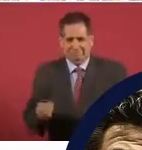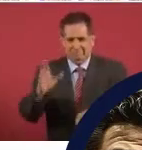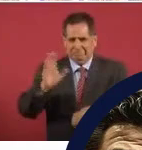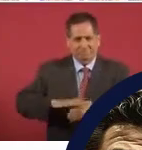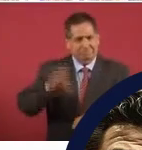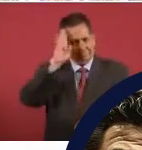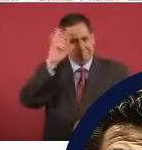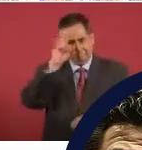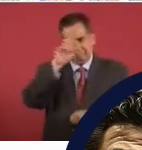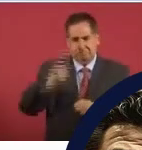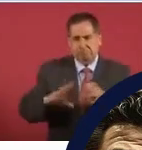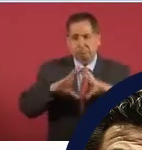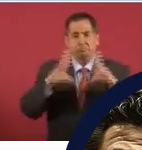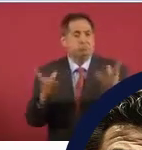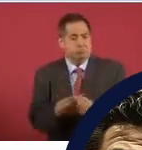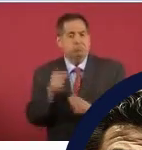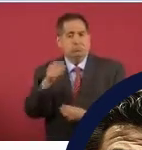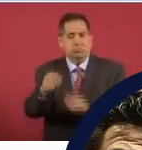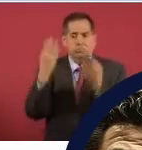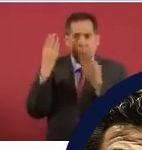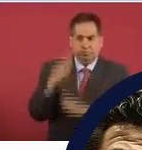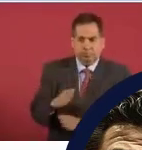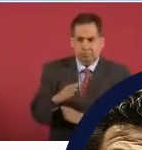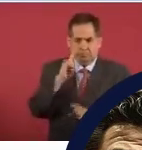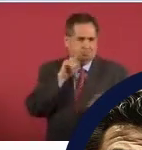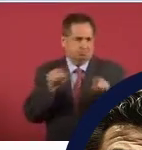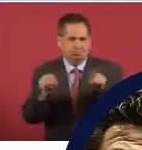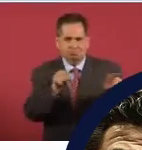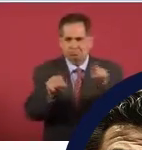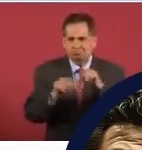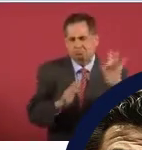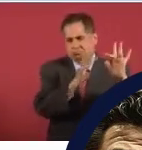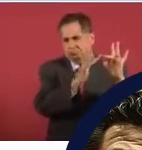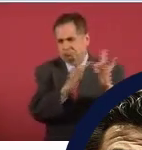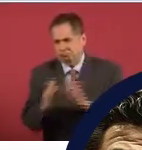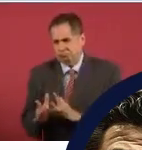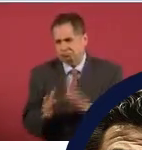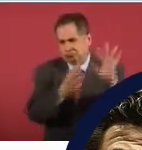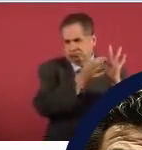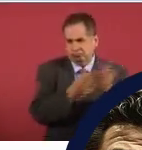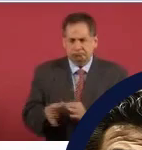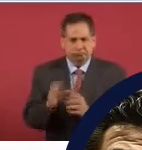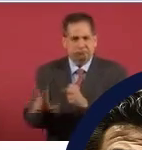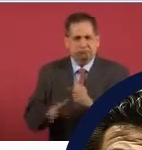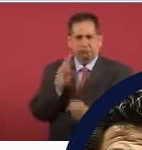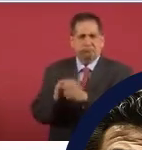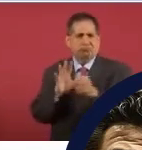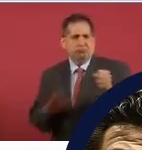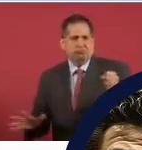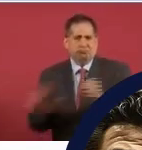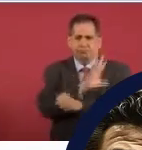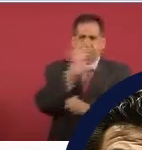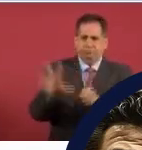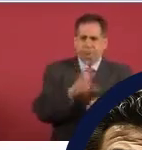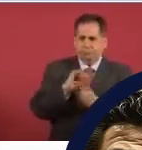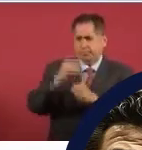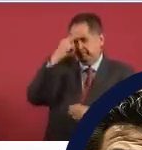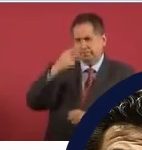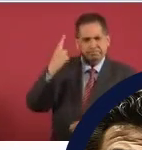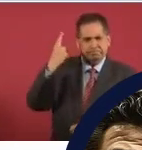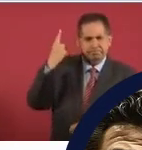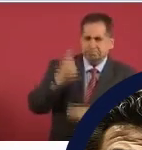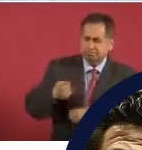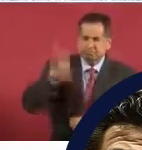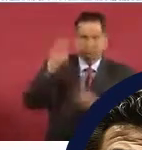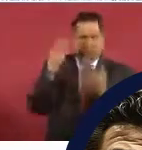para ser presidente de la república hablando acerca de este tema no tiene que ver con pues en la inseguridad del presidente de